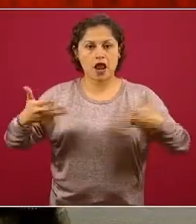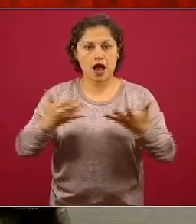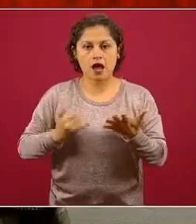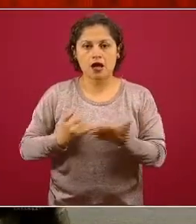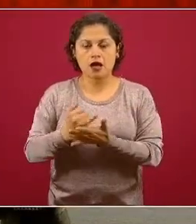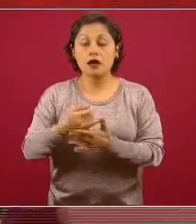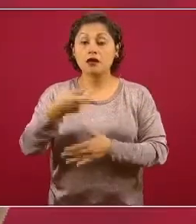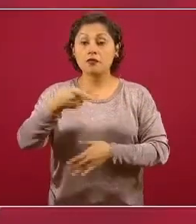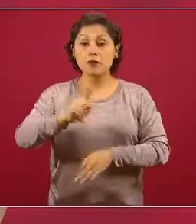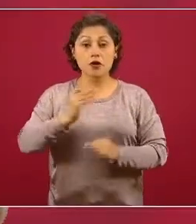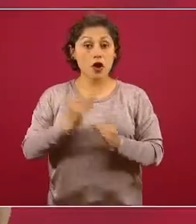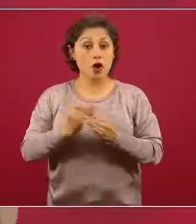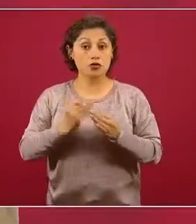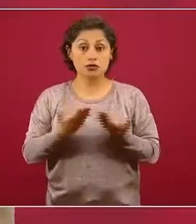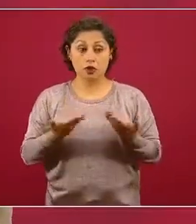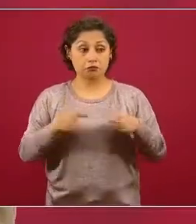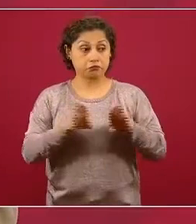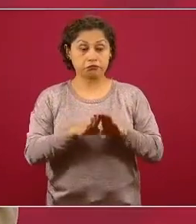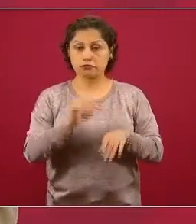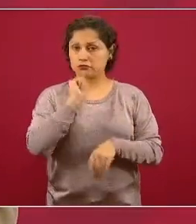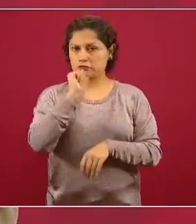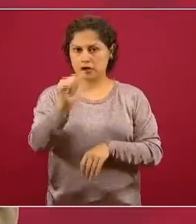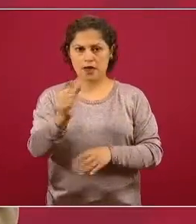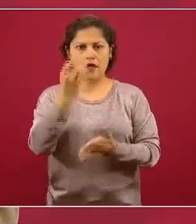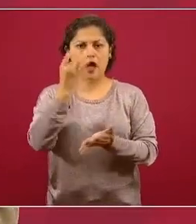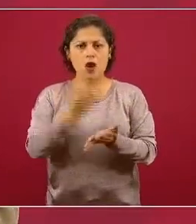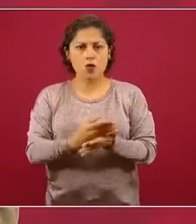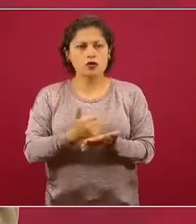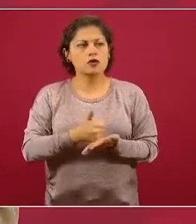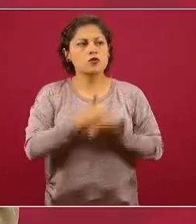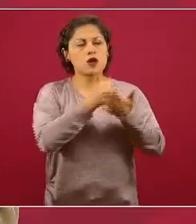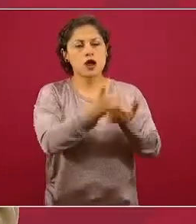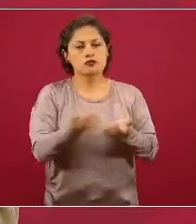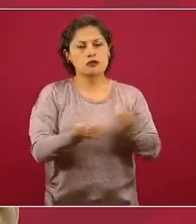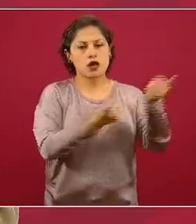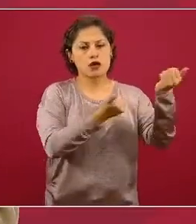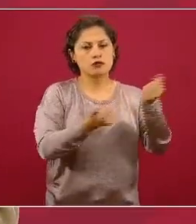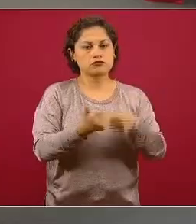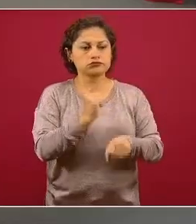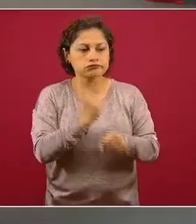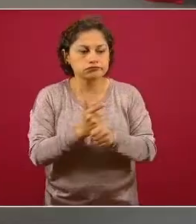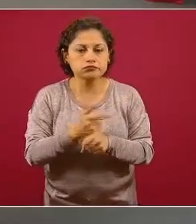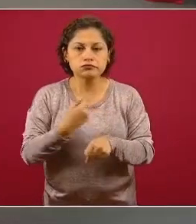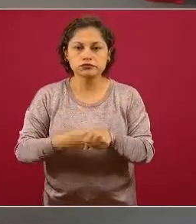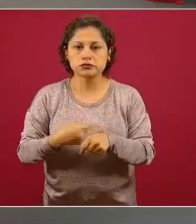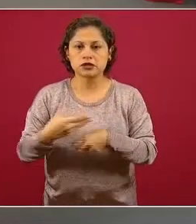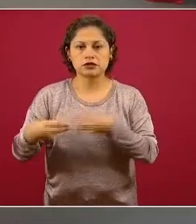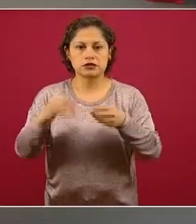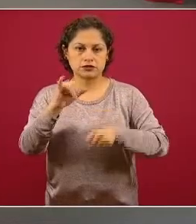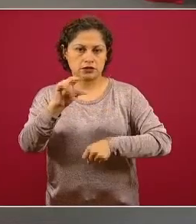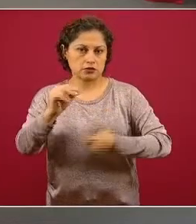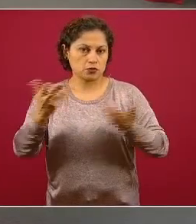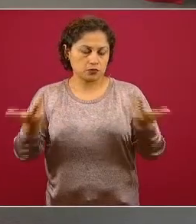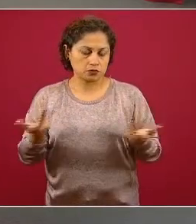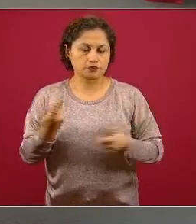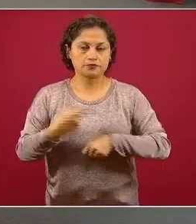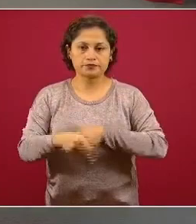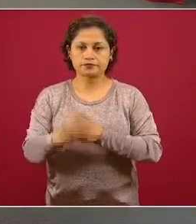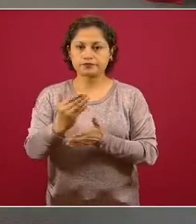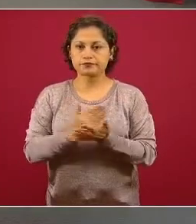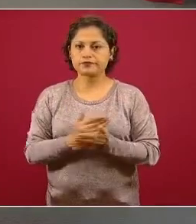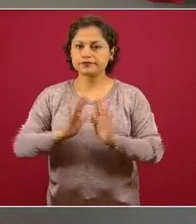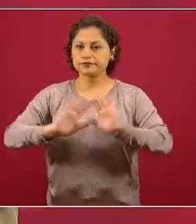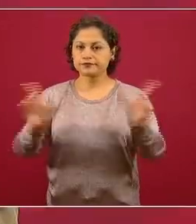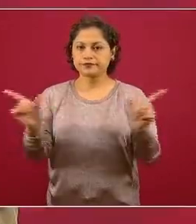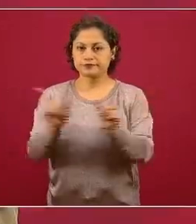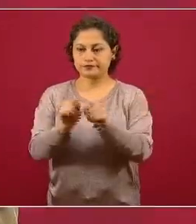cerrando fronteras, se están haciendo operativos de detección y reducción de riesgos. Aquí terminamos, ya no dio tiempo con ustedes. Arturo,